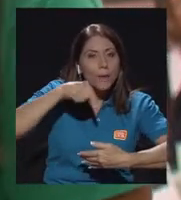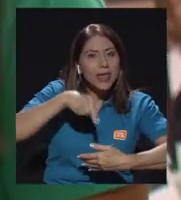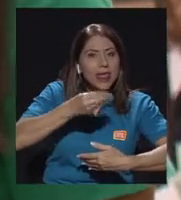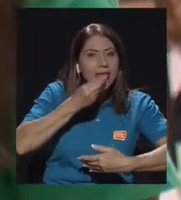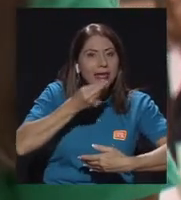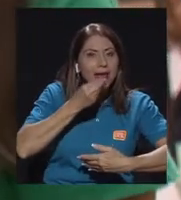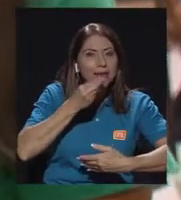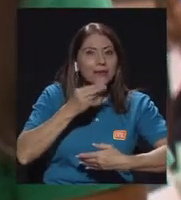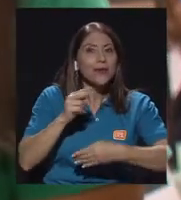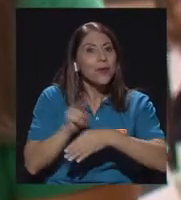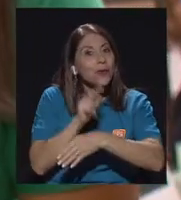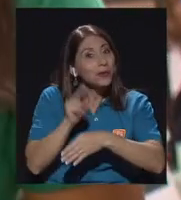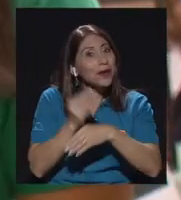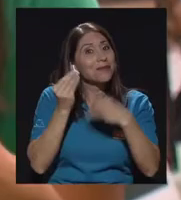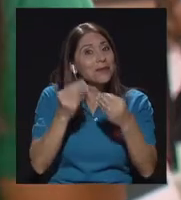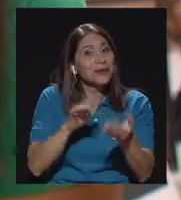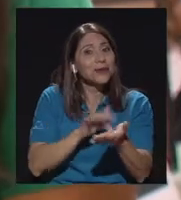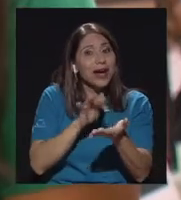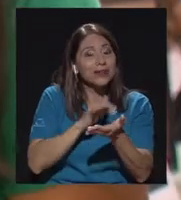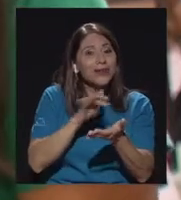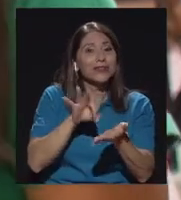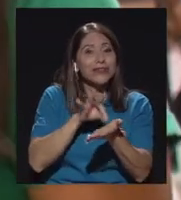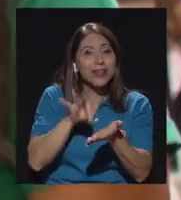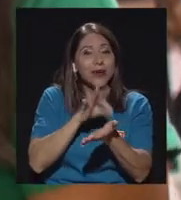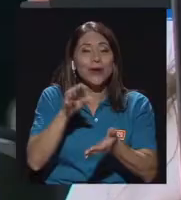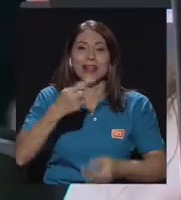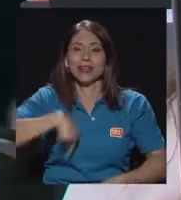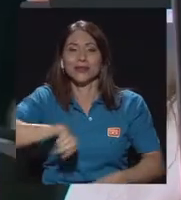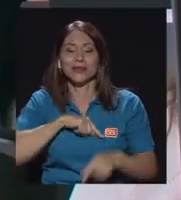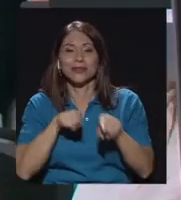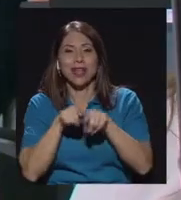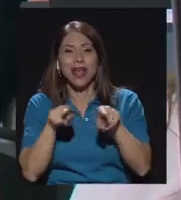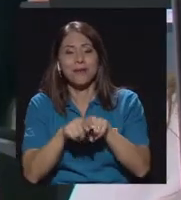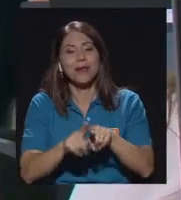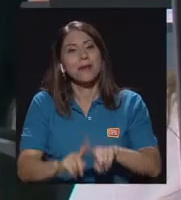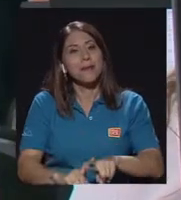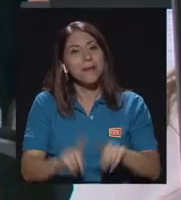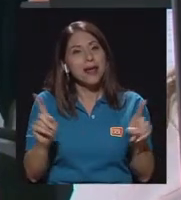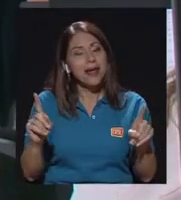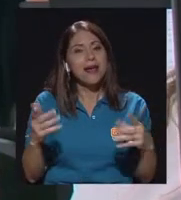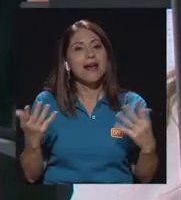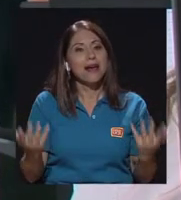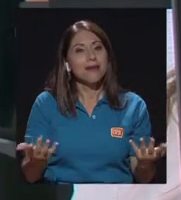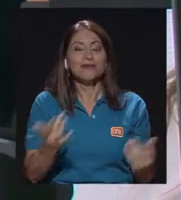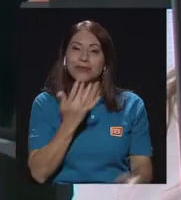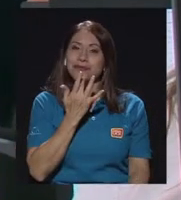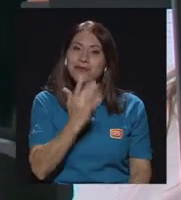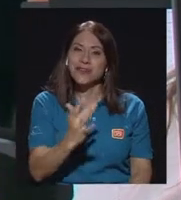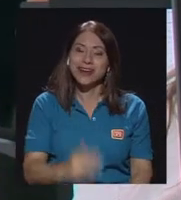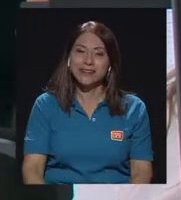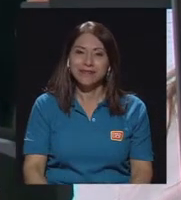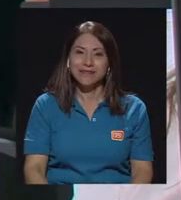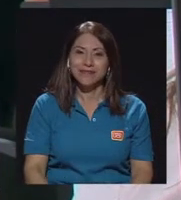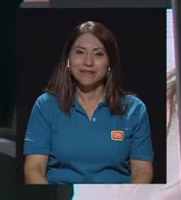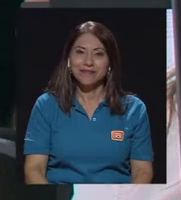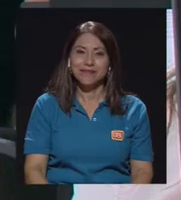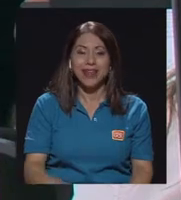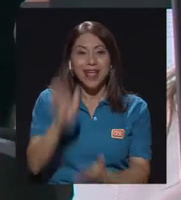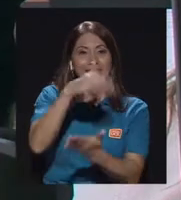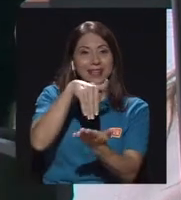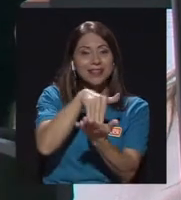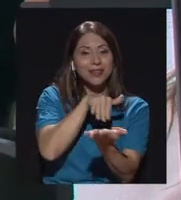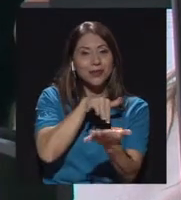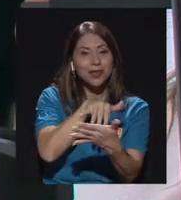usan mucho el arroz y el frijol, y nosotros también, pero es muy rica. El Centro de